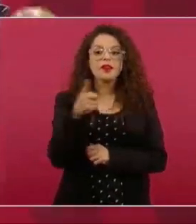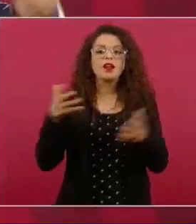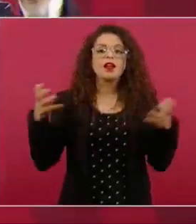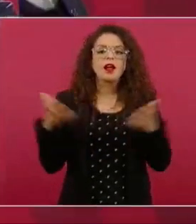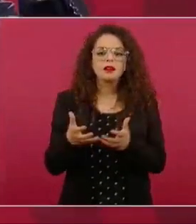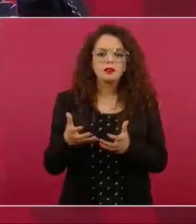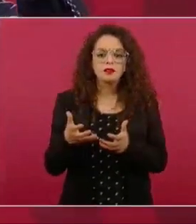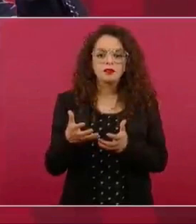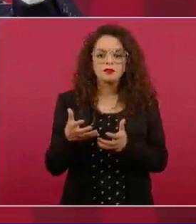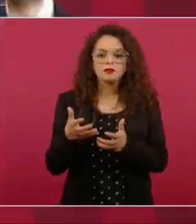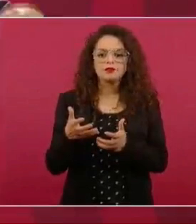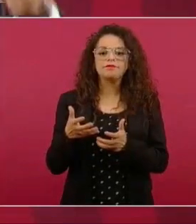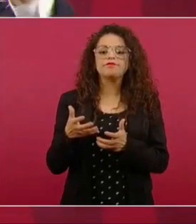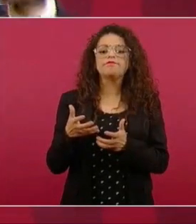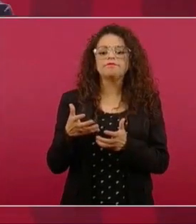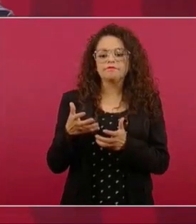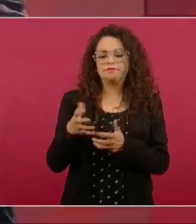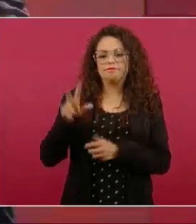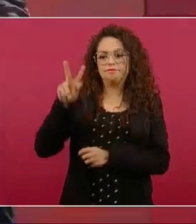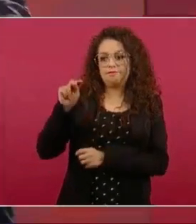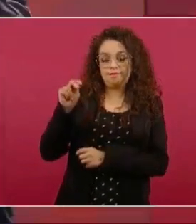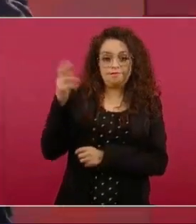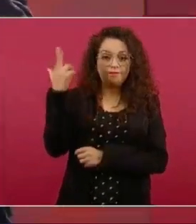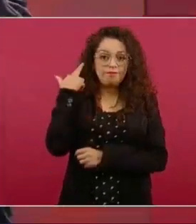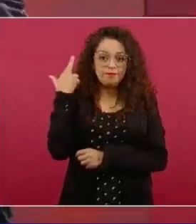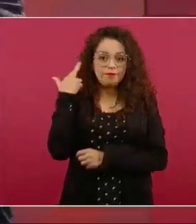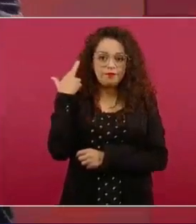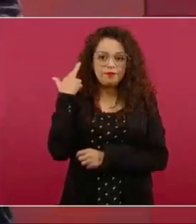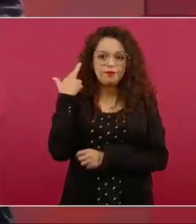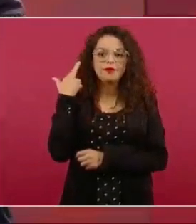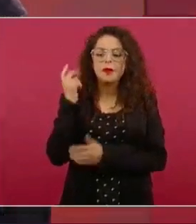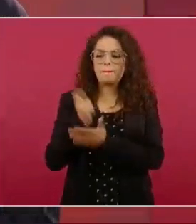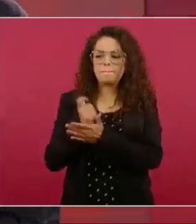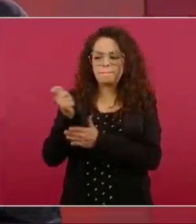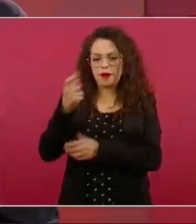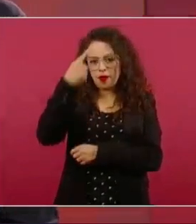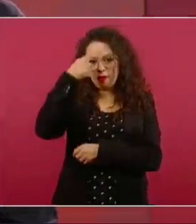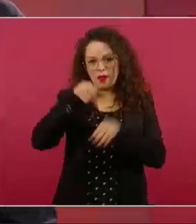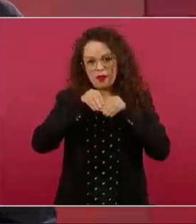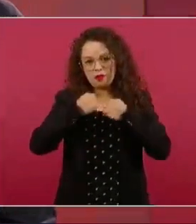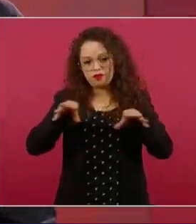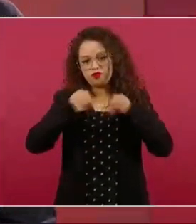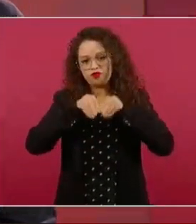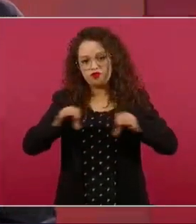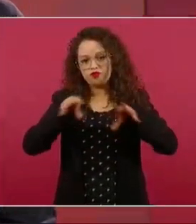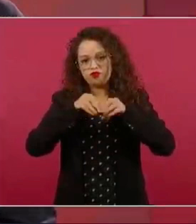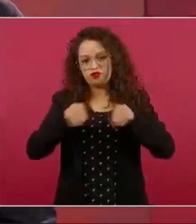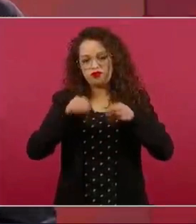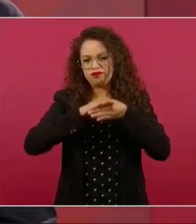compraba tiempos en radio y televisión para difamarnos.